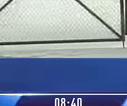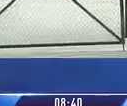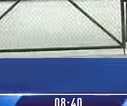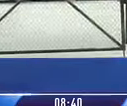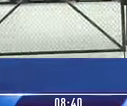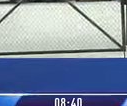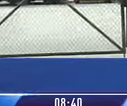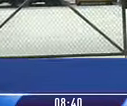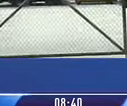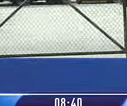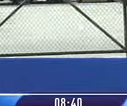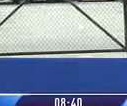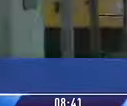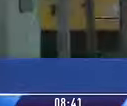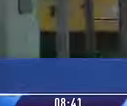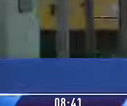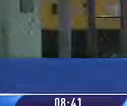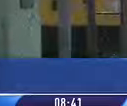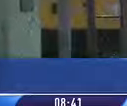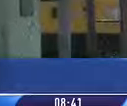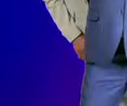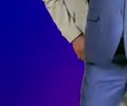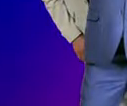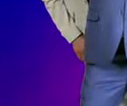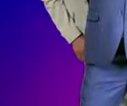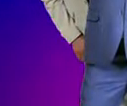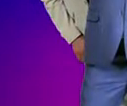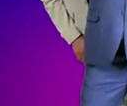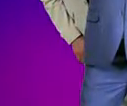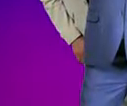el sorprendente caso que desencadenó la...